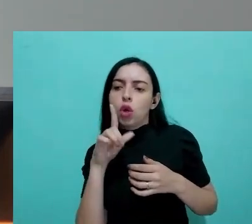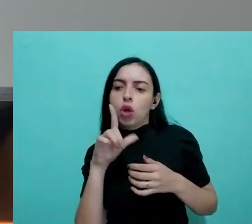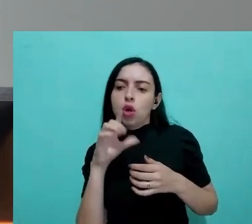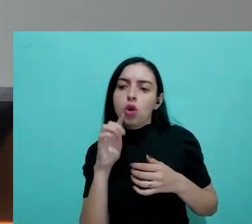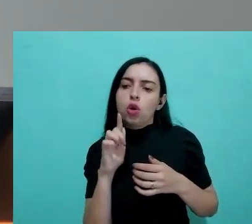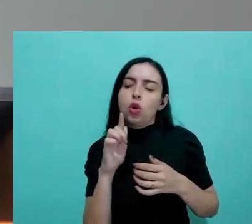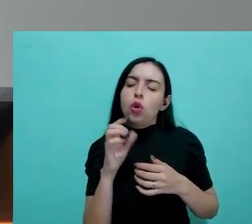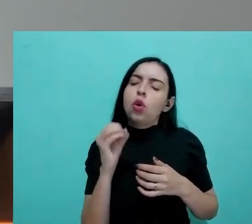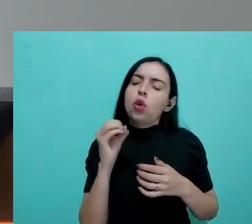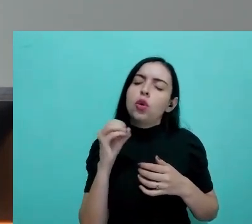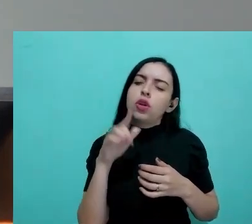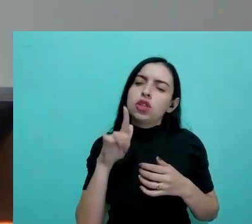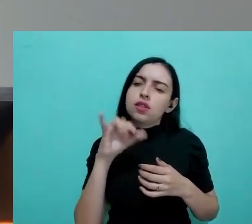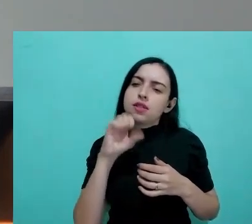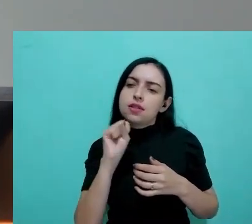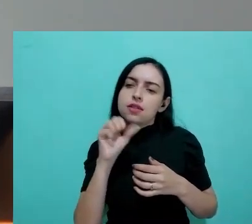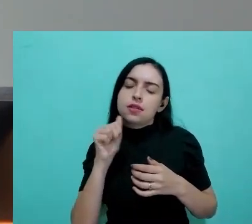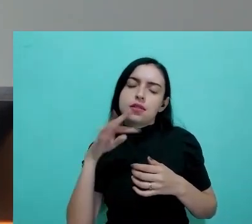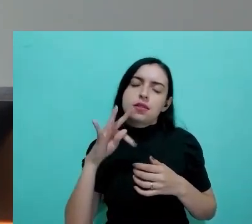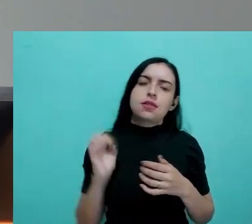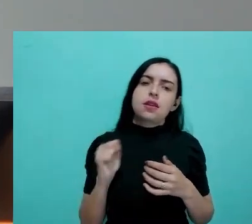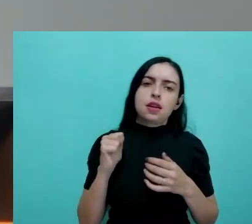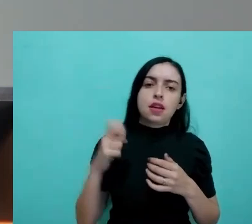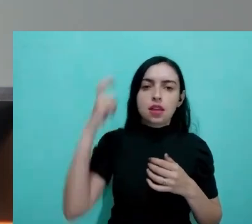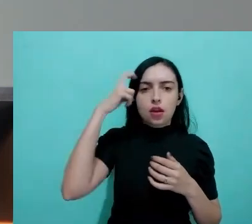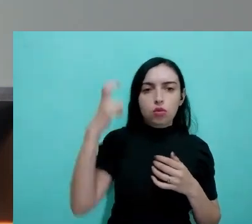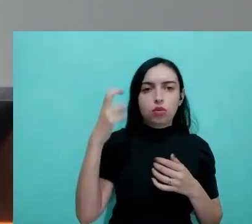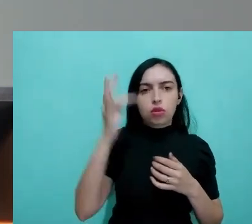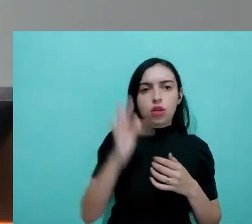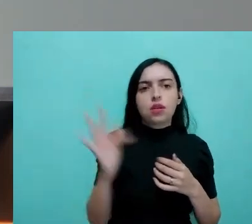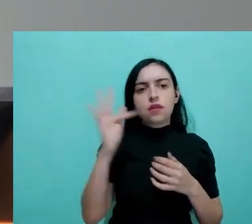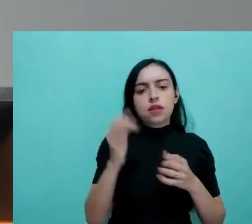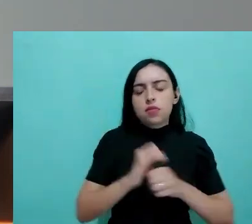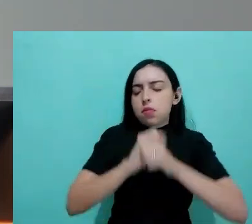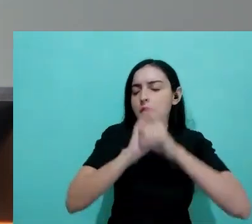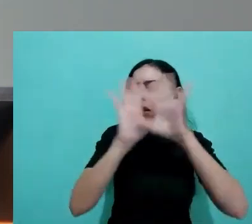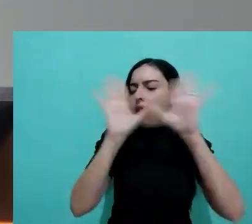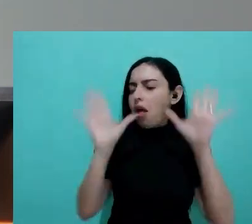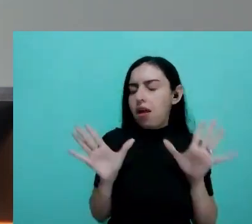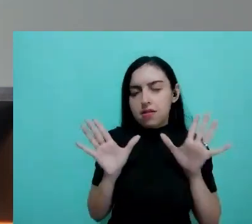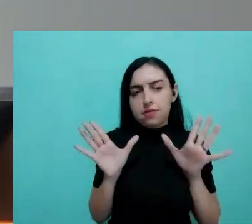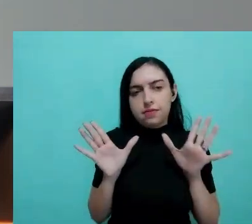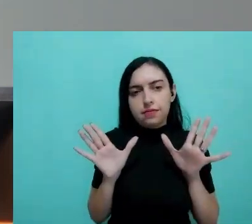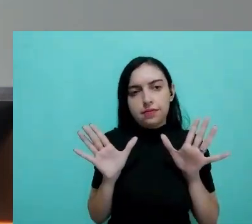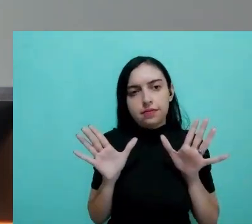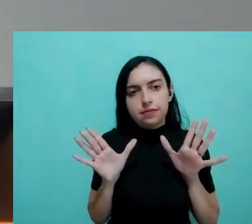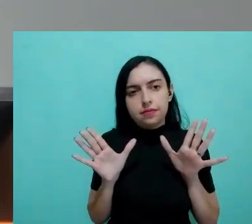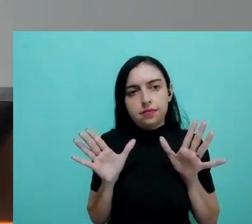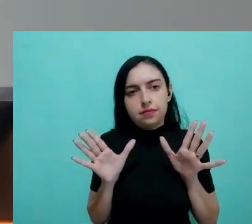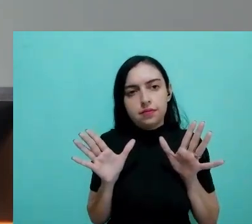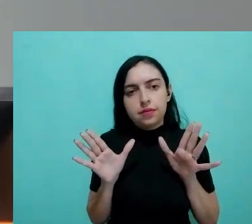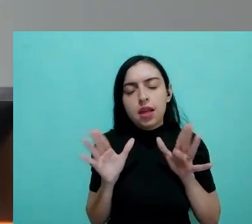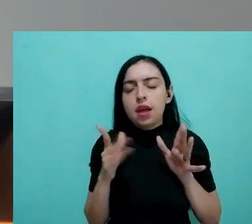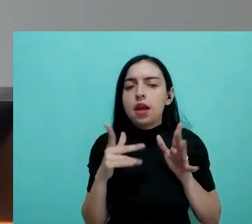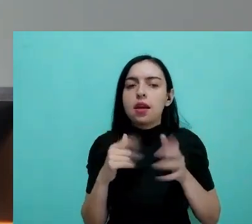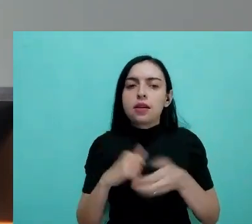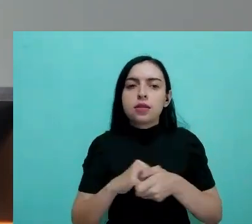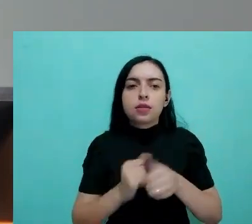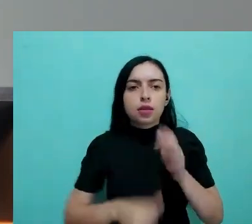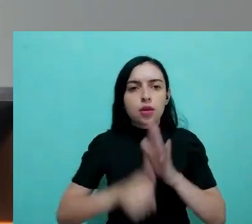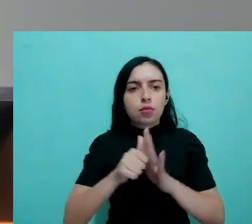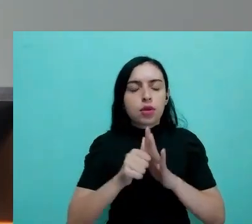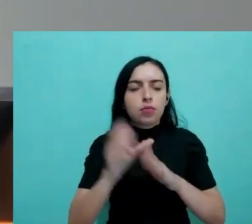de Francia. Y eso se expresa de manera muy clara y, de nuevo, paradójica en la primera